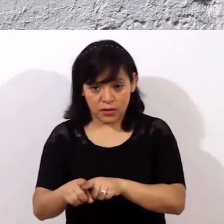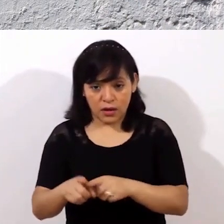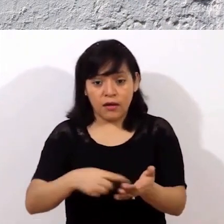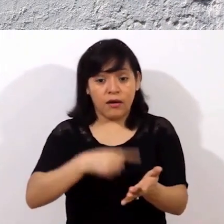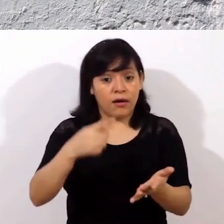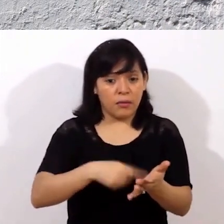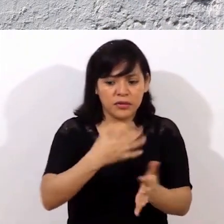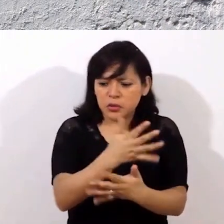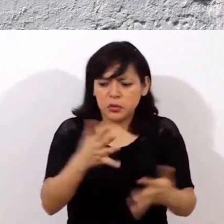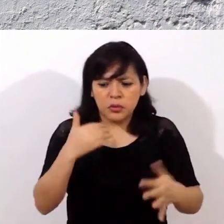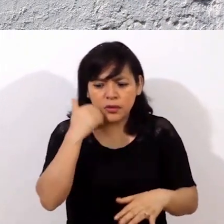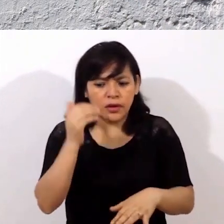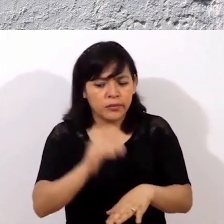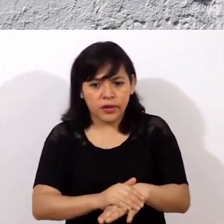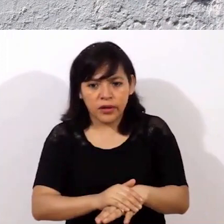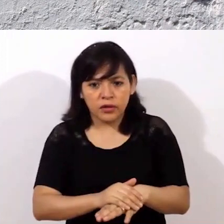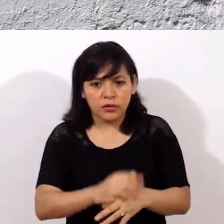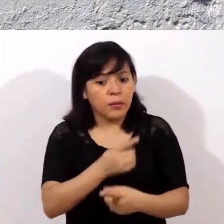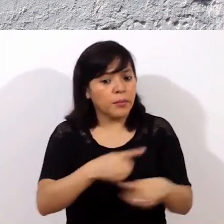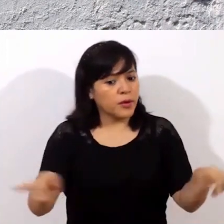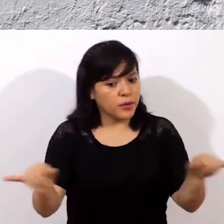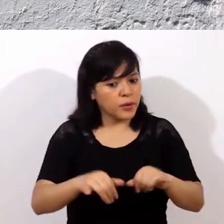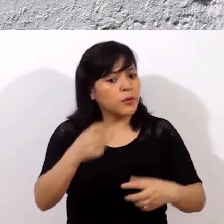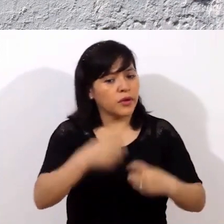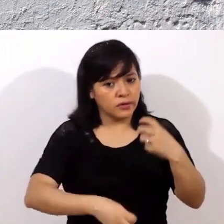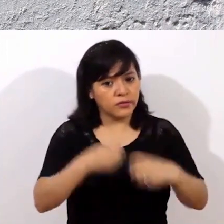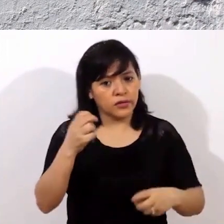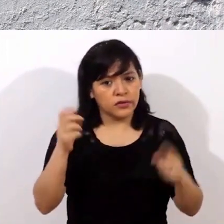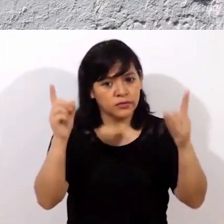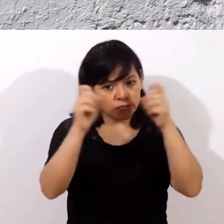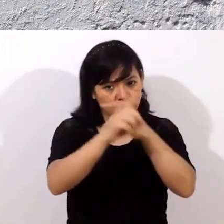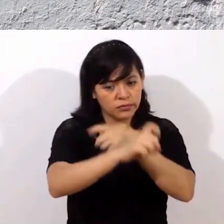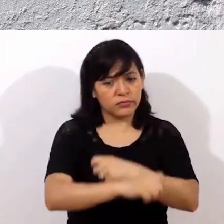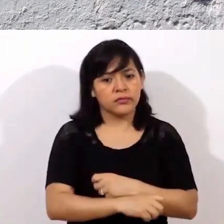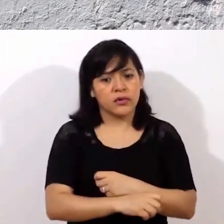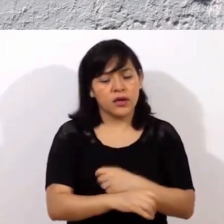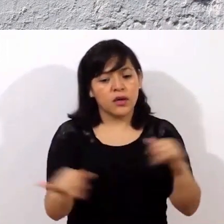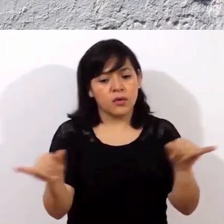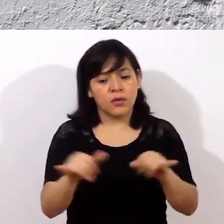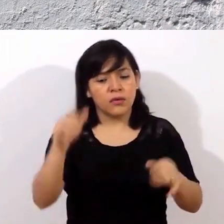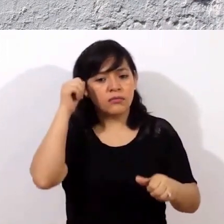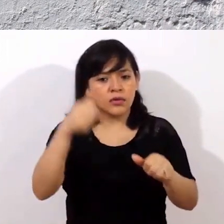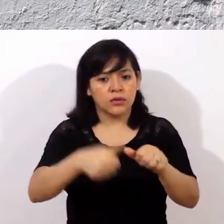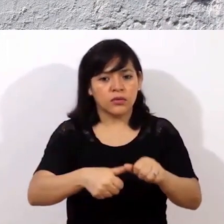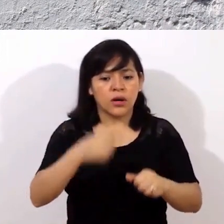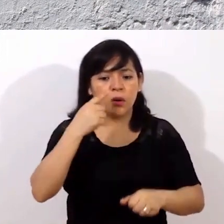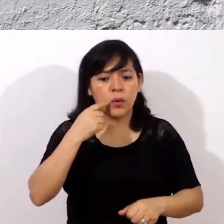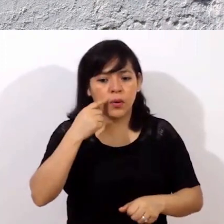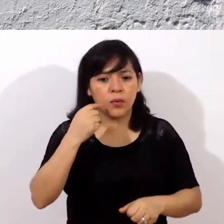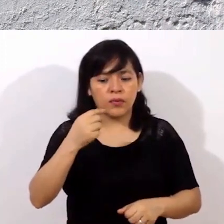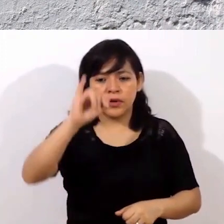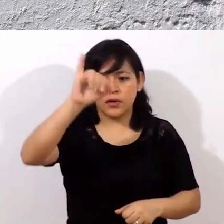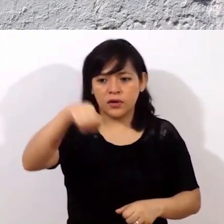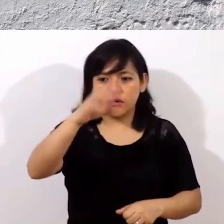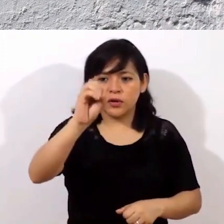siempre es un asunto de causa y efecto. Bueno, acuérdate por ejemplo en la situación de Job. Job está sufriendo y todo el libro de